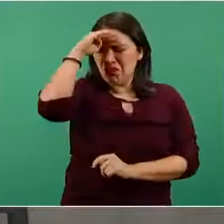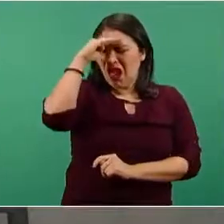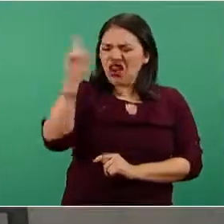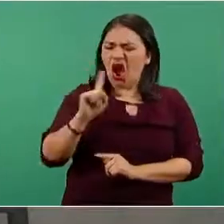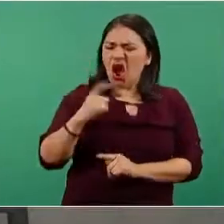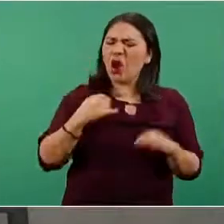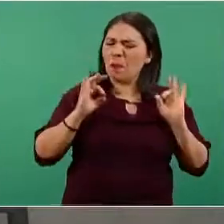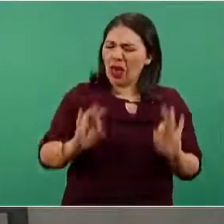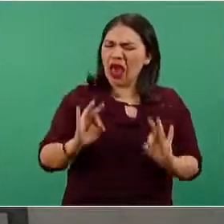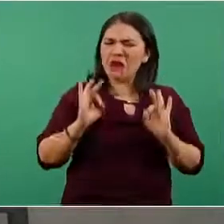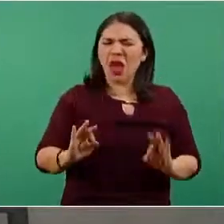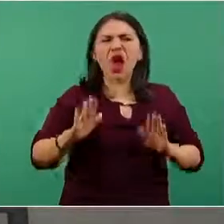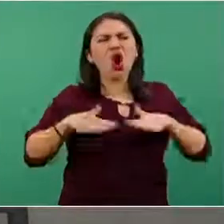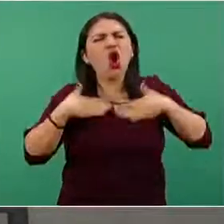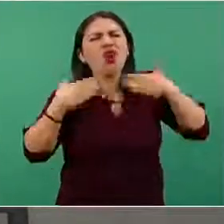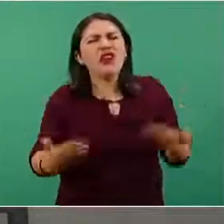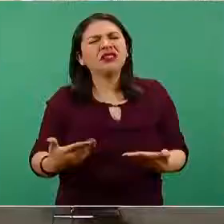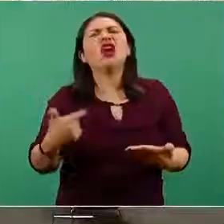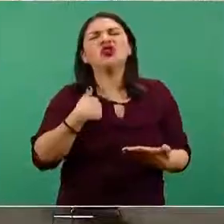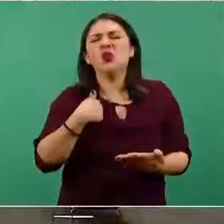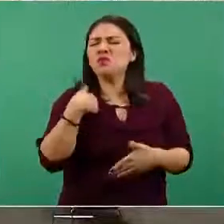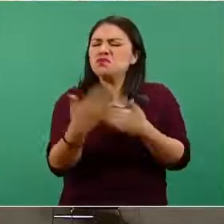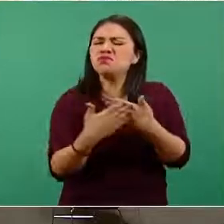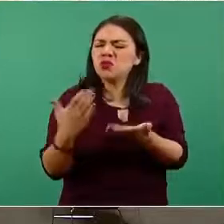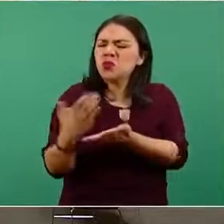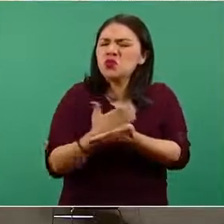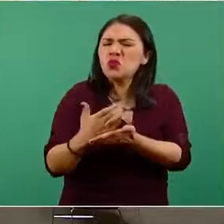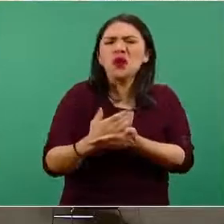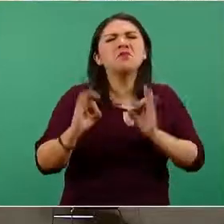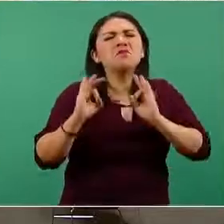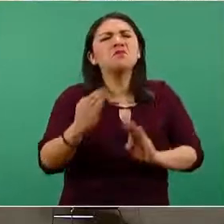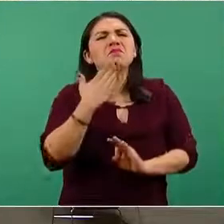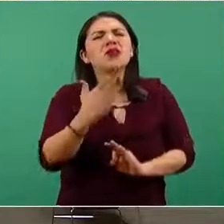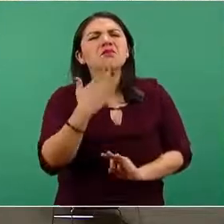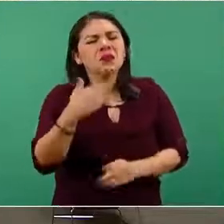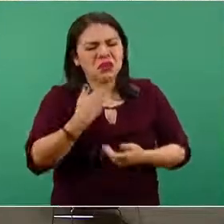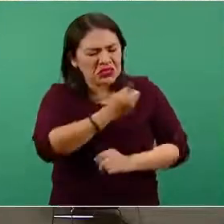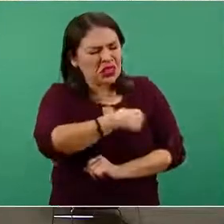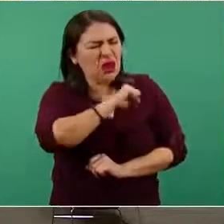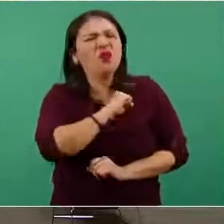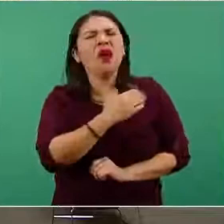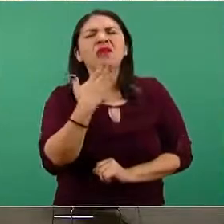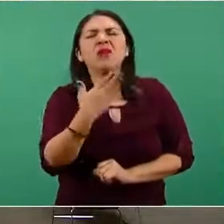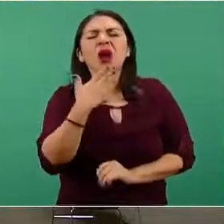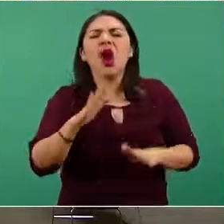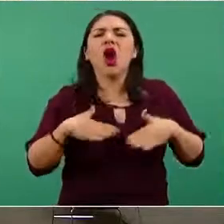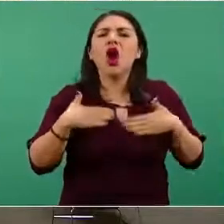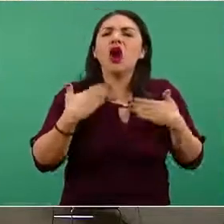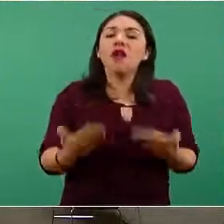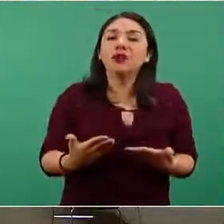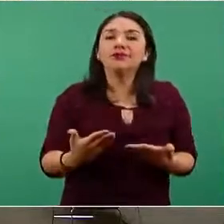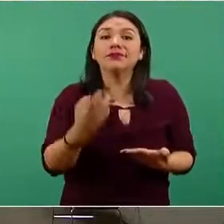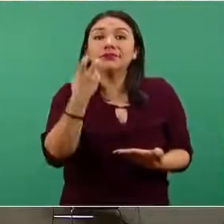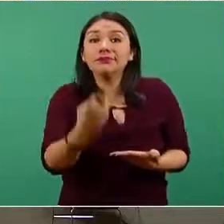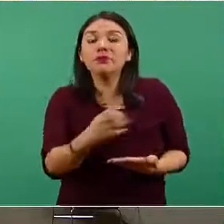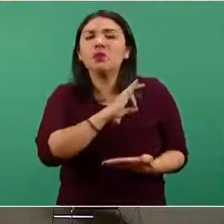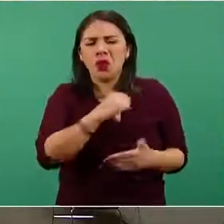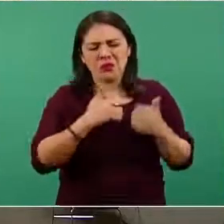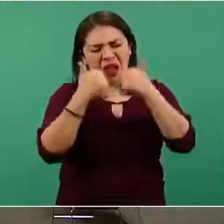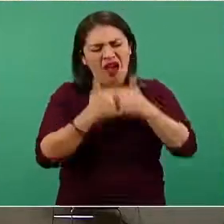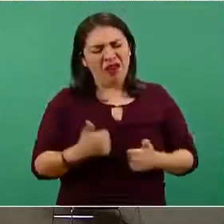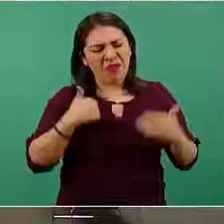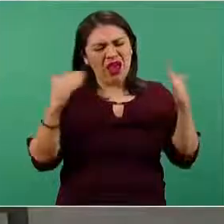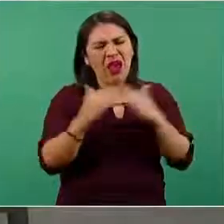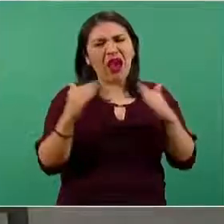que supusieron que se iban a restablecer en su estado de salud y que podían permanecer en